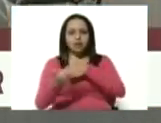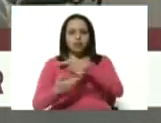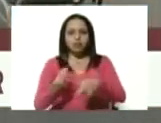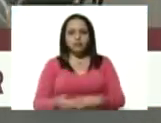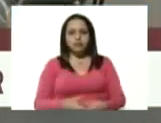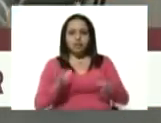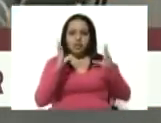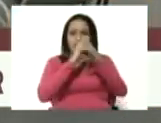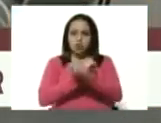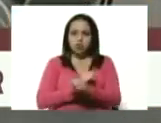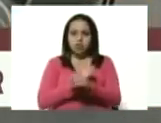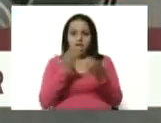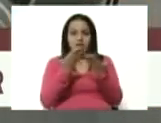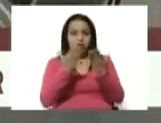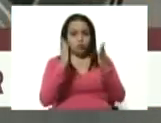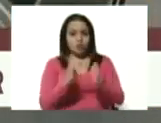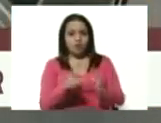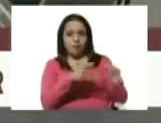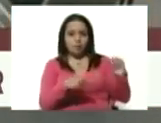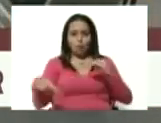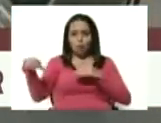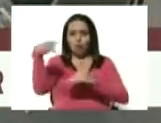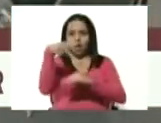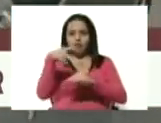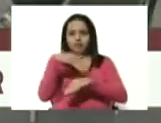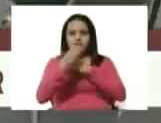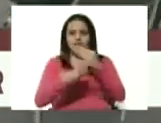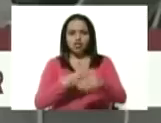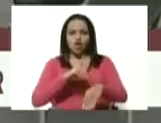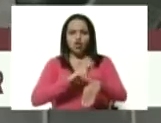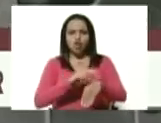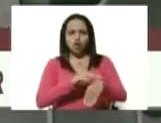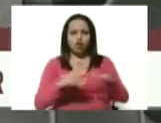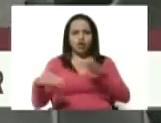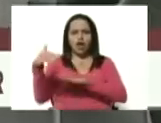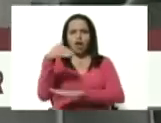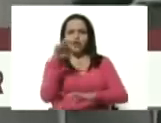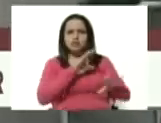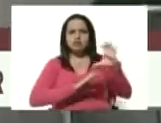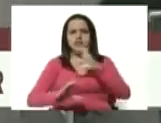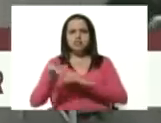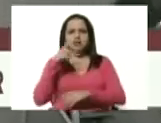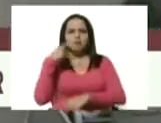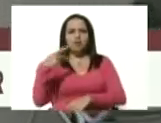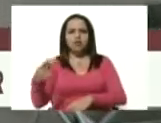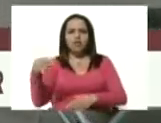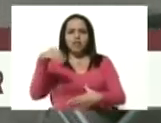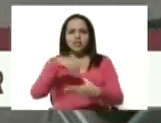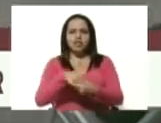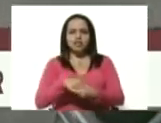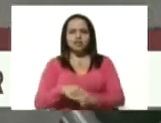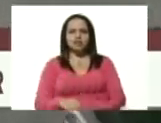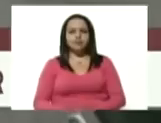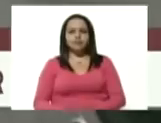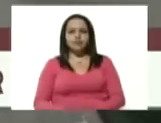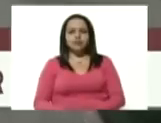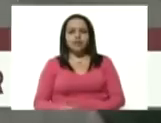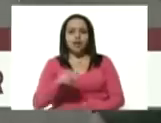hacer su posgrado. Hizo un doctorado en Ciencias Políticas en la UCB, en la Facultad de Ciencias